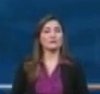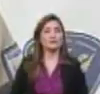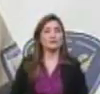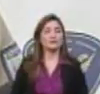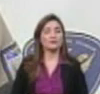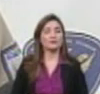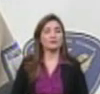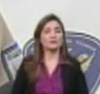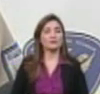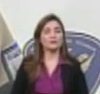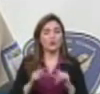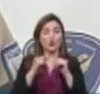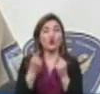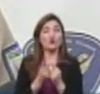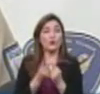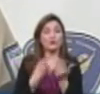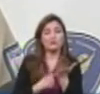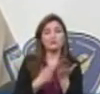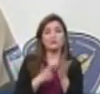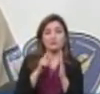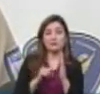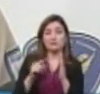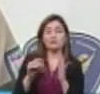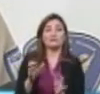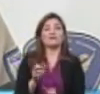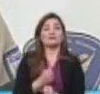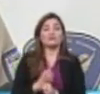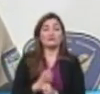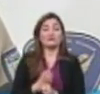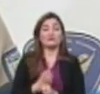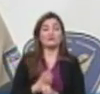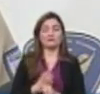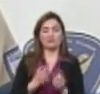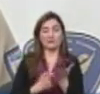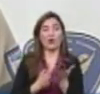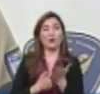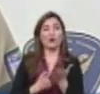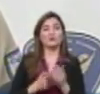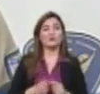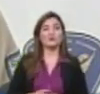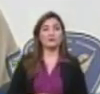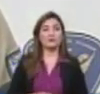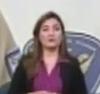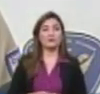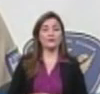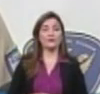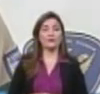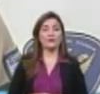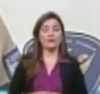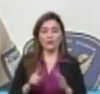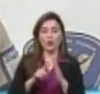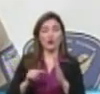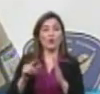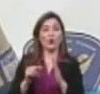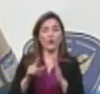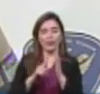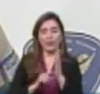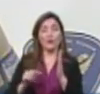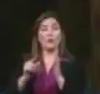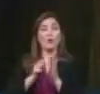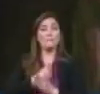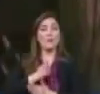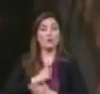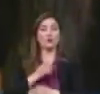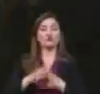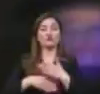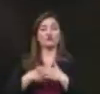$3,666,000. La unidad de análisis financiero realizó este tipo de análisis de tipo societario, financiero, tributario y